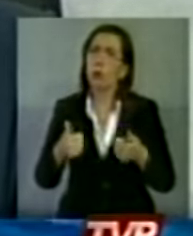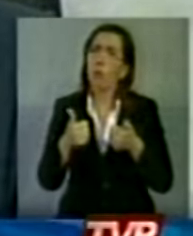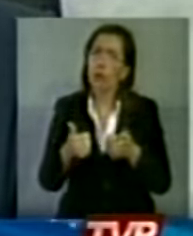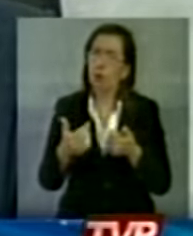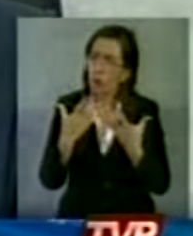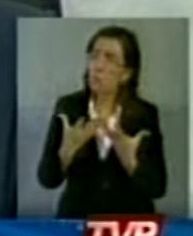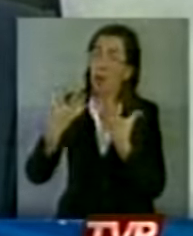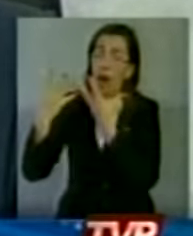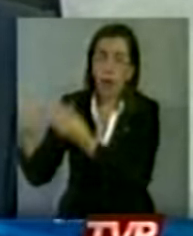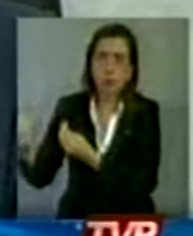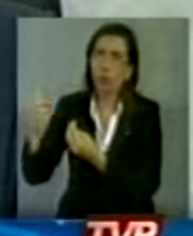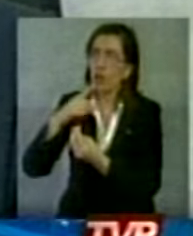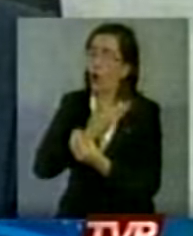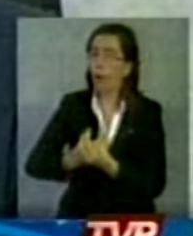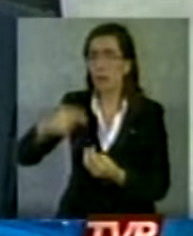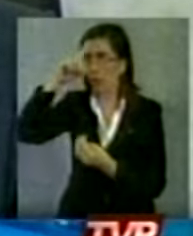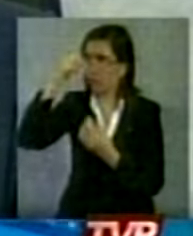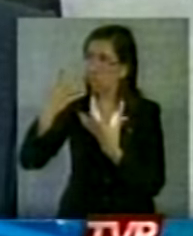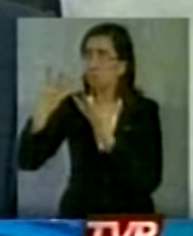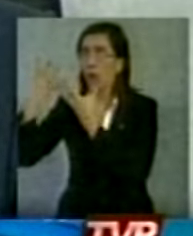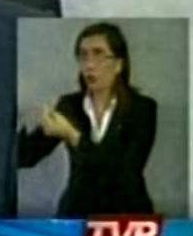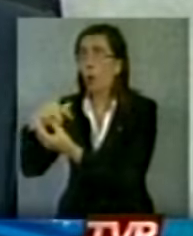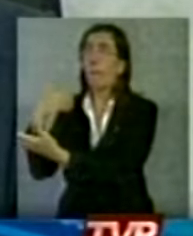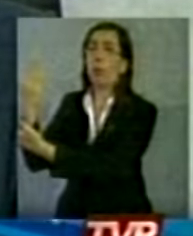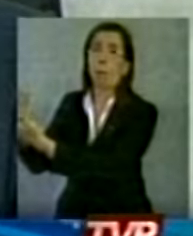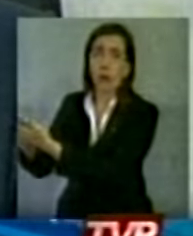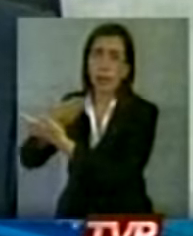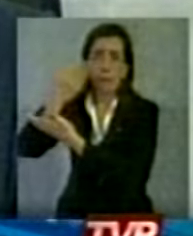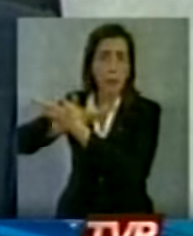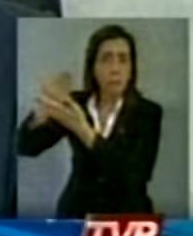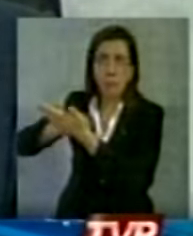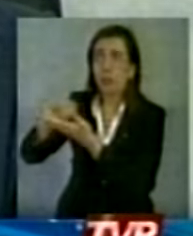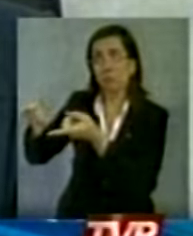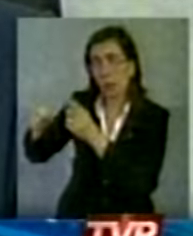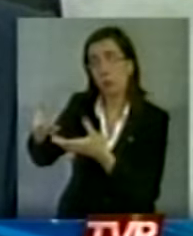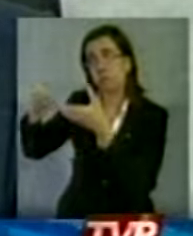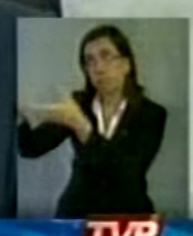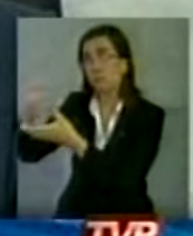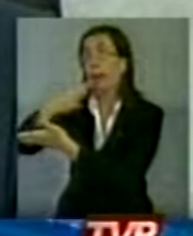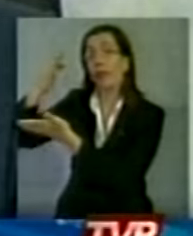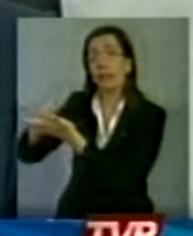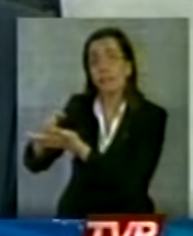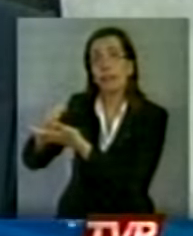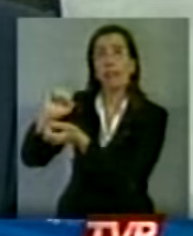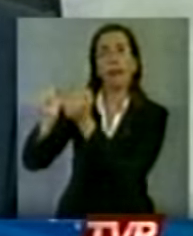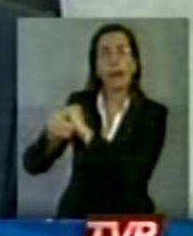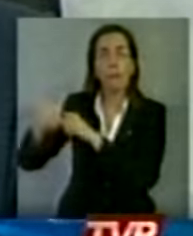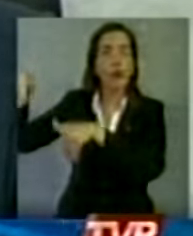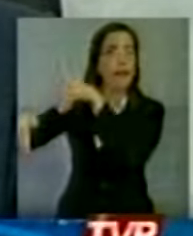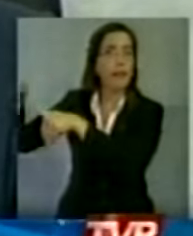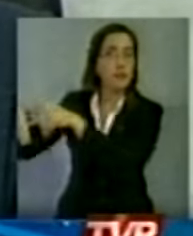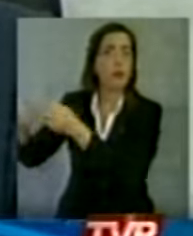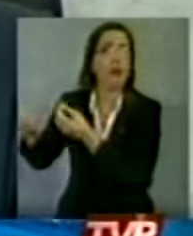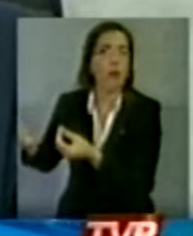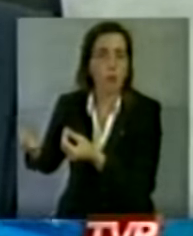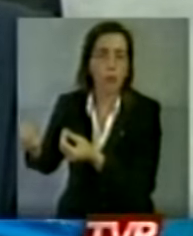aportes también a esta discusión nacional para colaborar en la toma de decisiones sobre los cambios y mejoras a